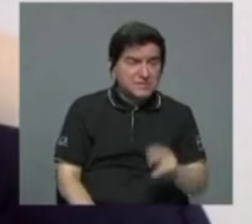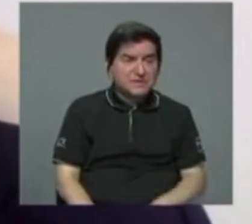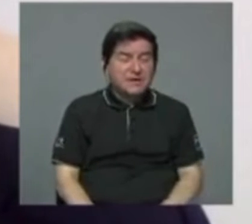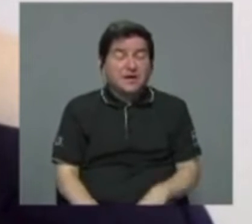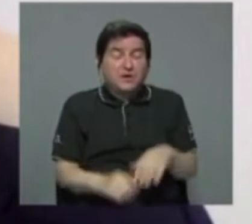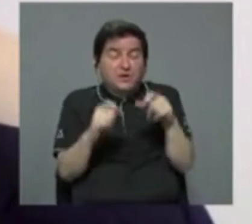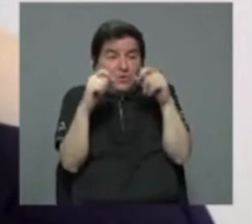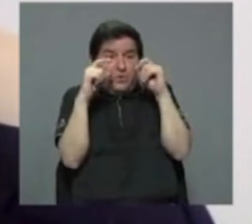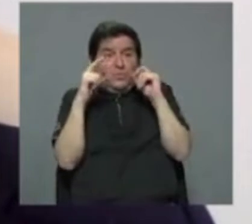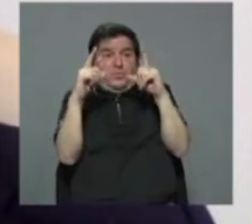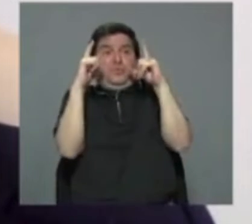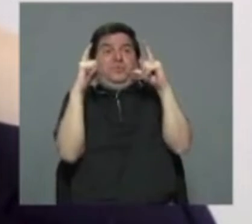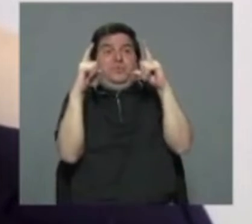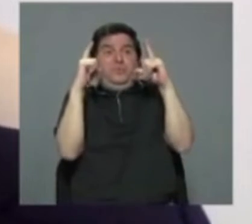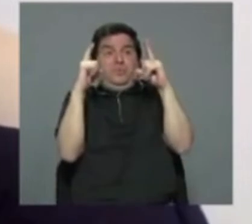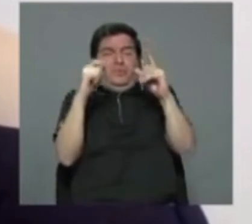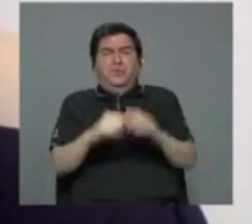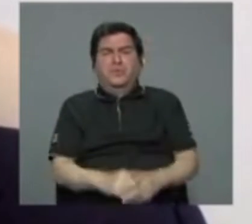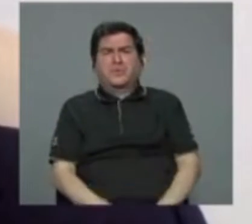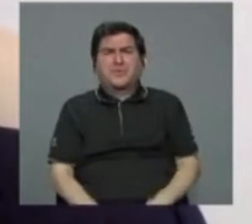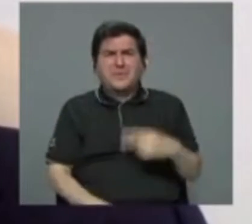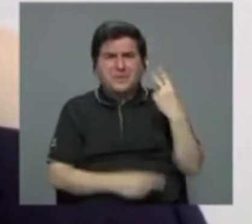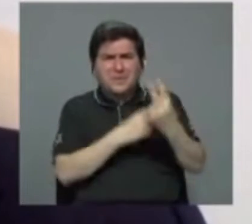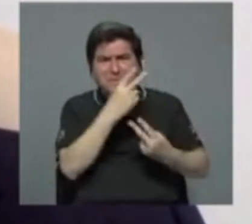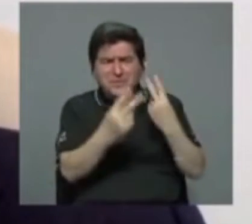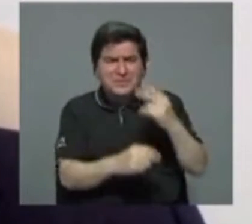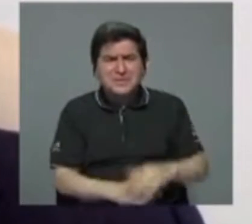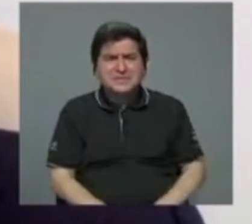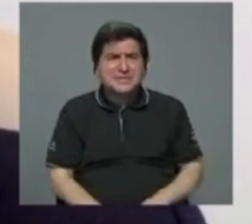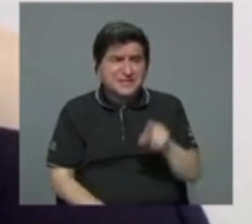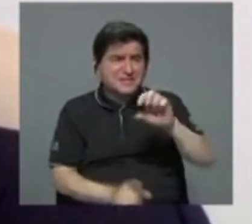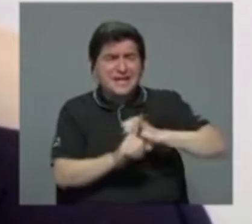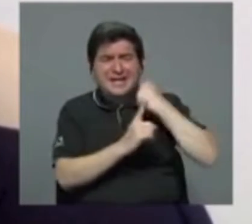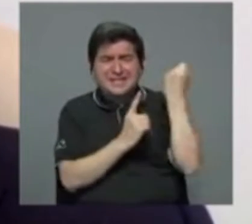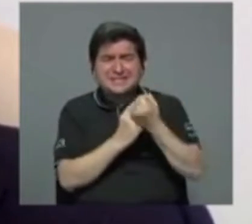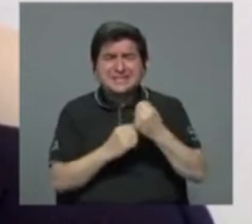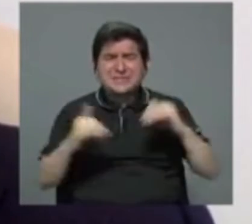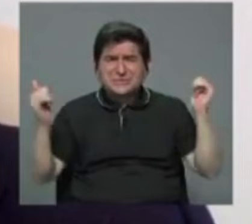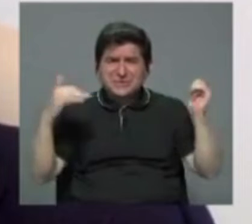sobrecoge, como las visitas al teatro de la guerra,